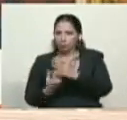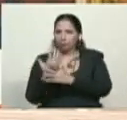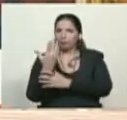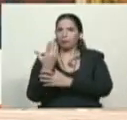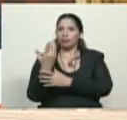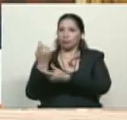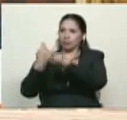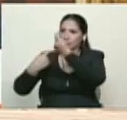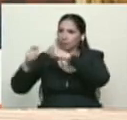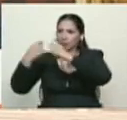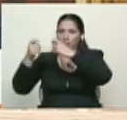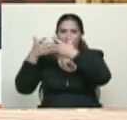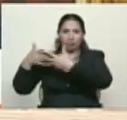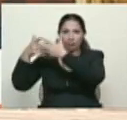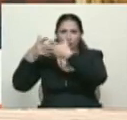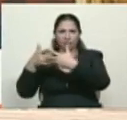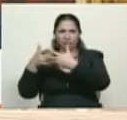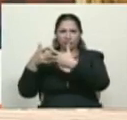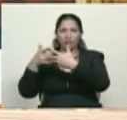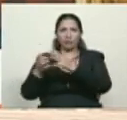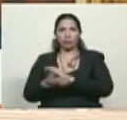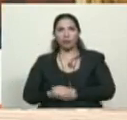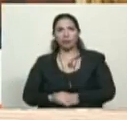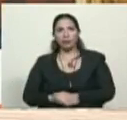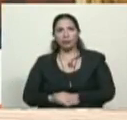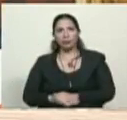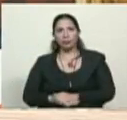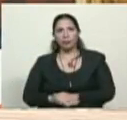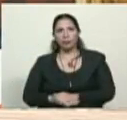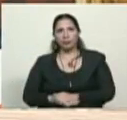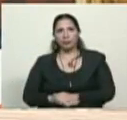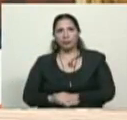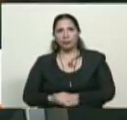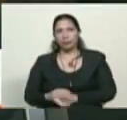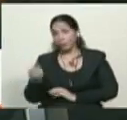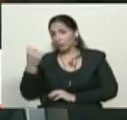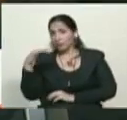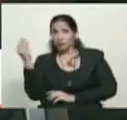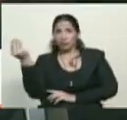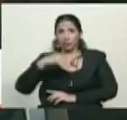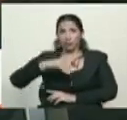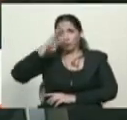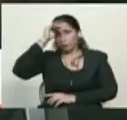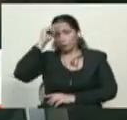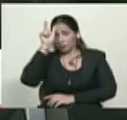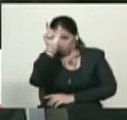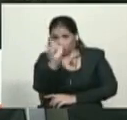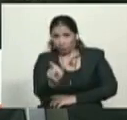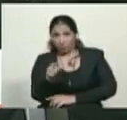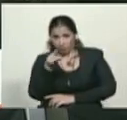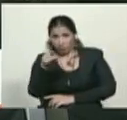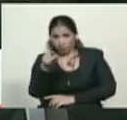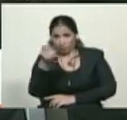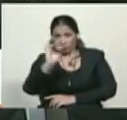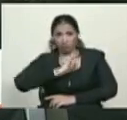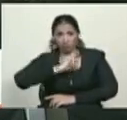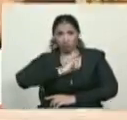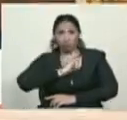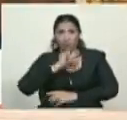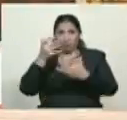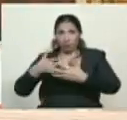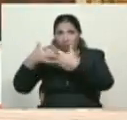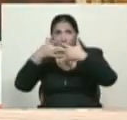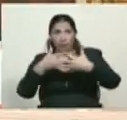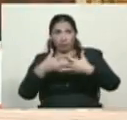Estados Unidos es mucho más que Donald Trump. Muchísimo más, ¿verdad? Tú eres Estados Unidos. Mucho